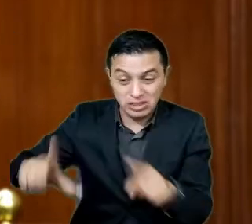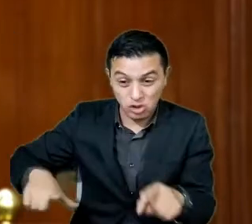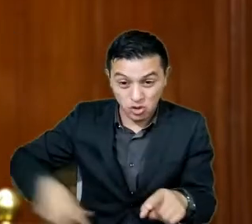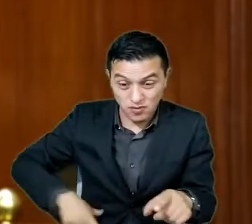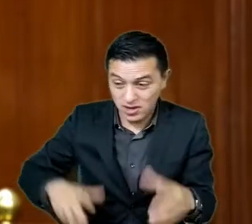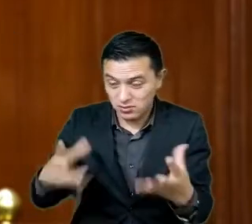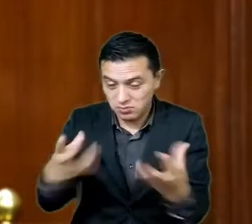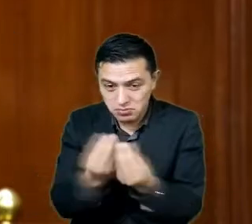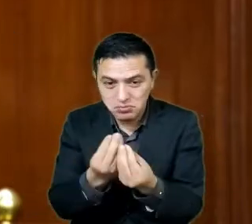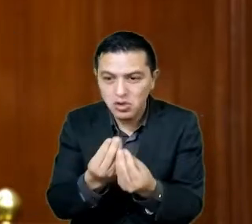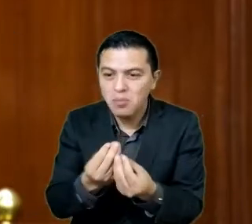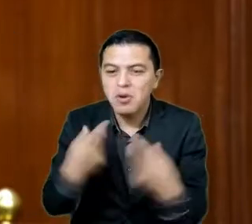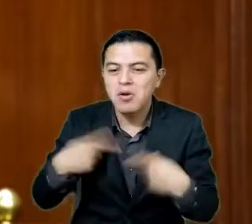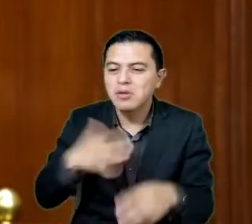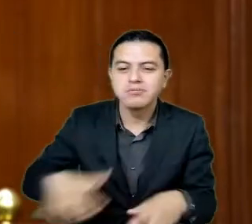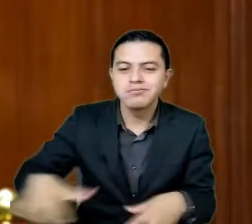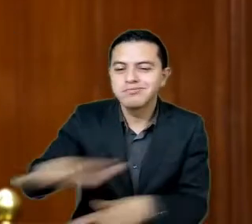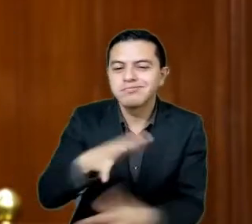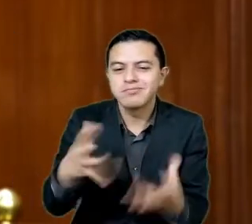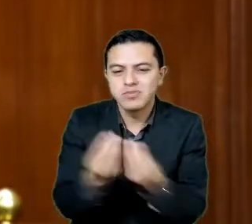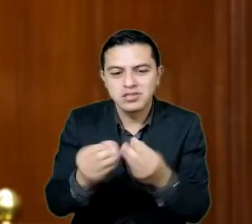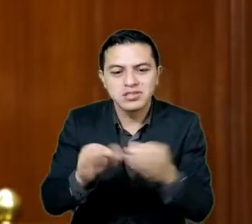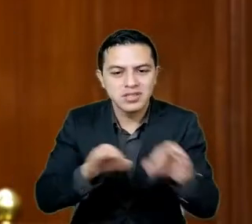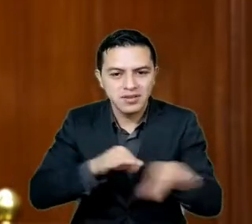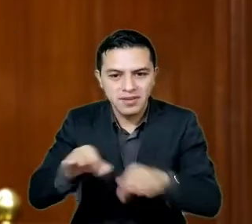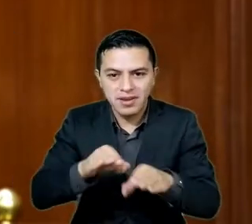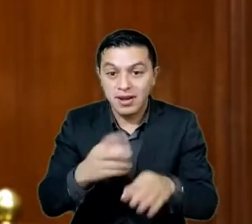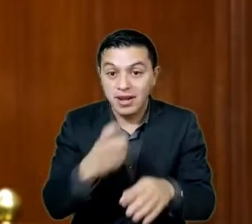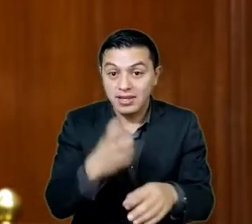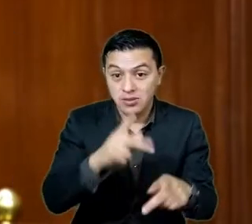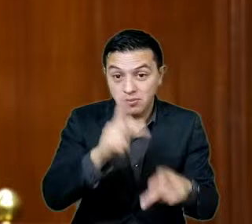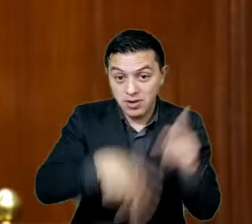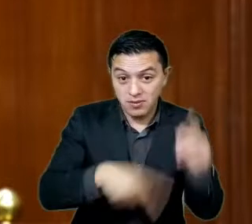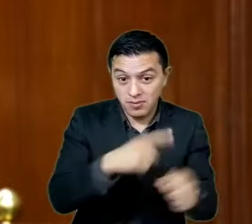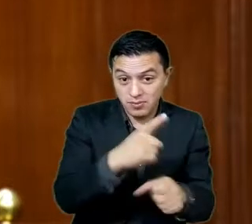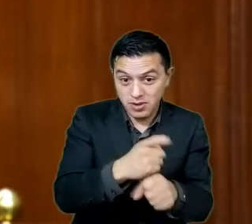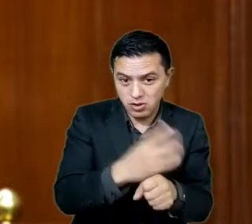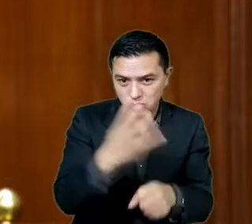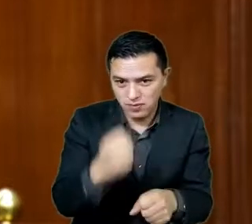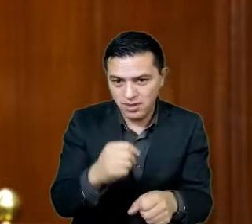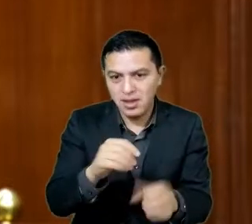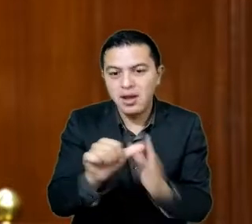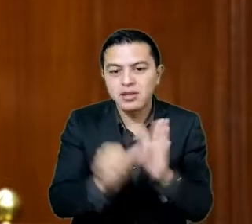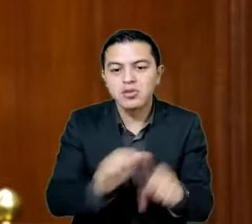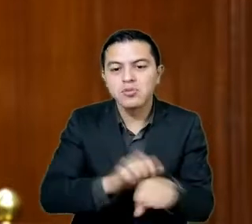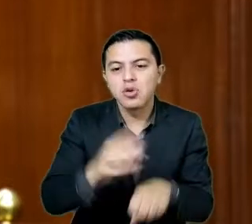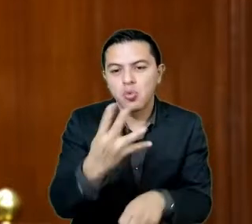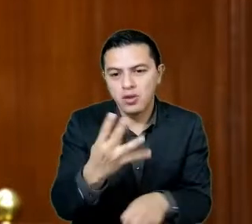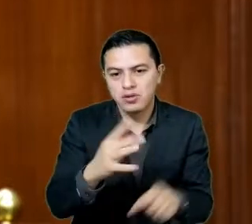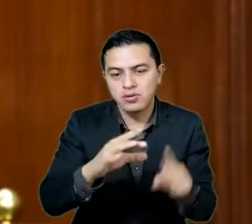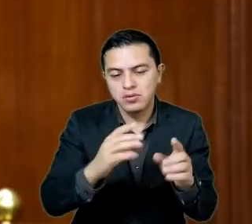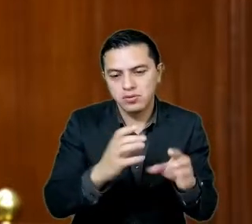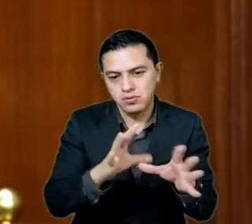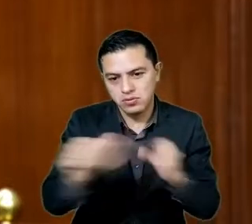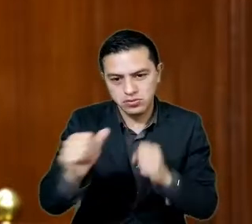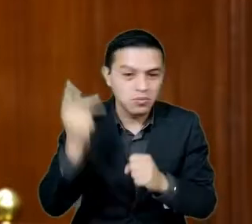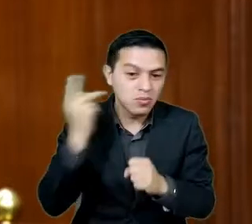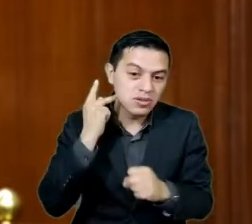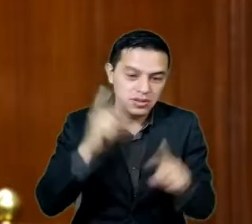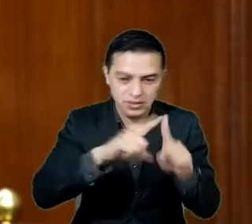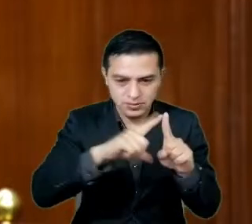valer lo establecido en el párrafo 1º y 9º del artículo 4º de la Constitución Política de los Estados Unidos